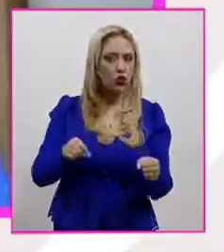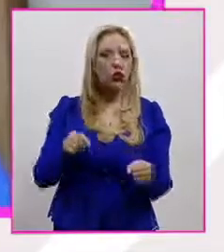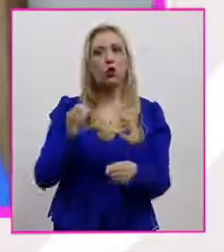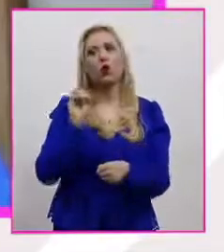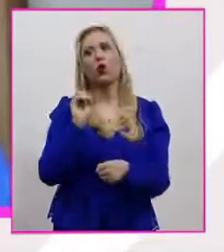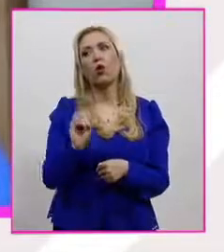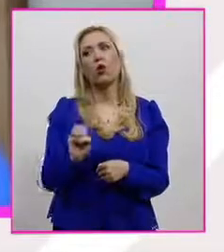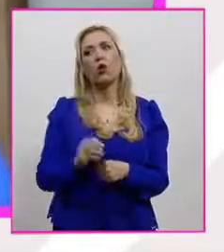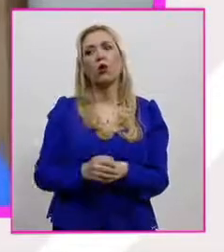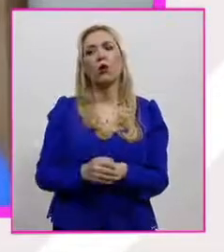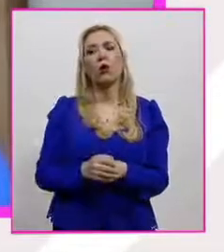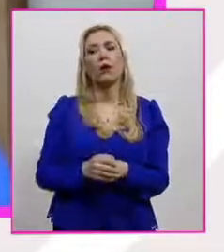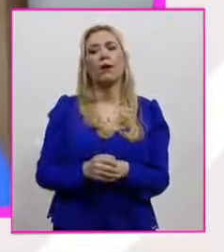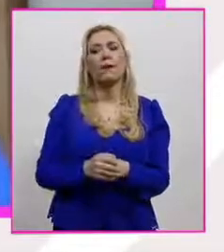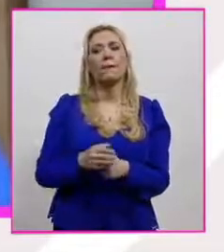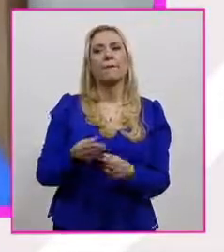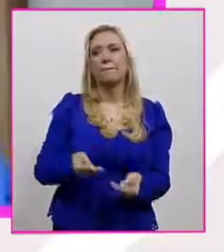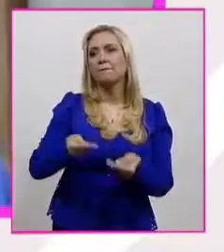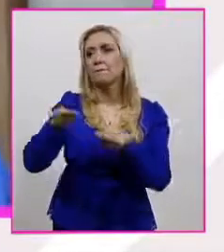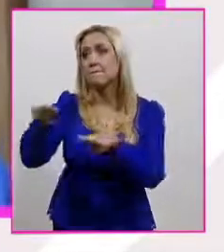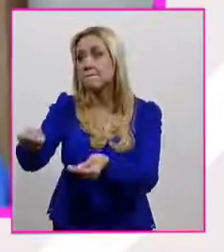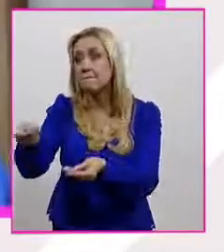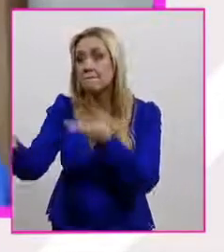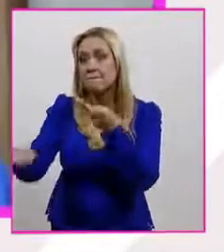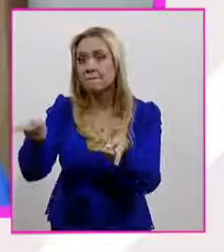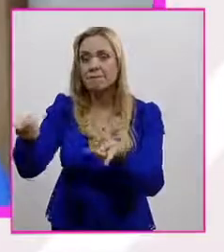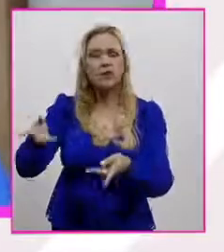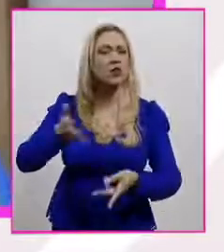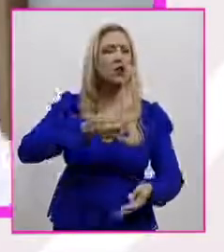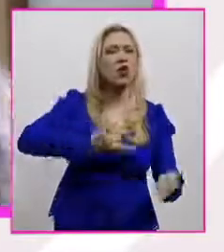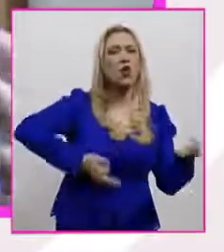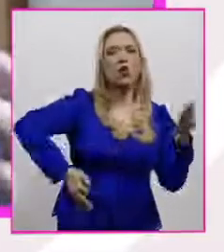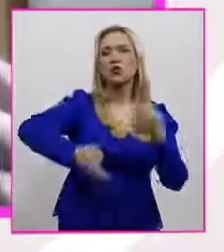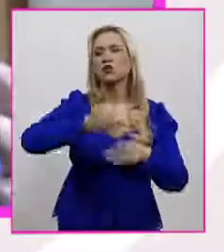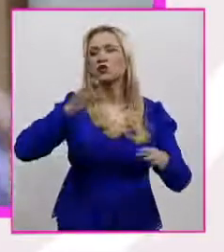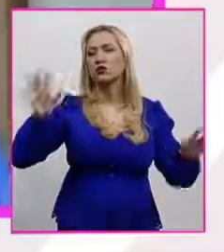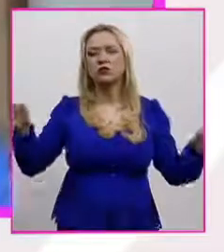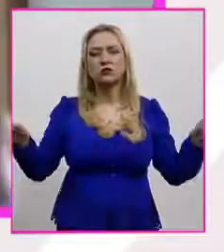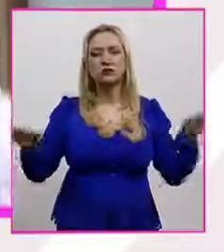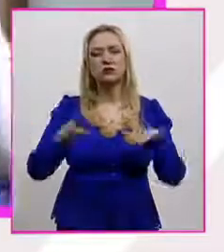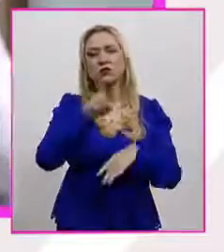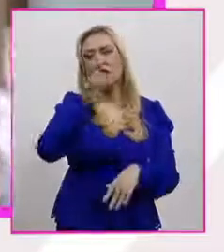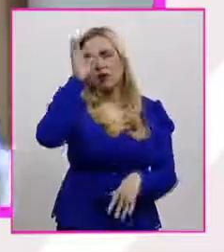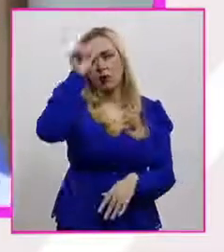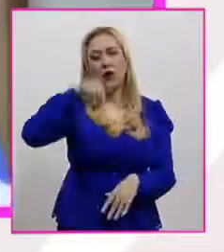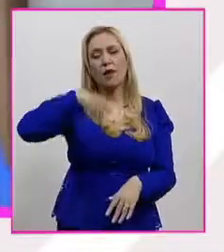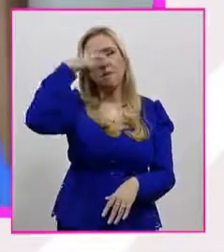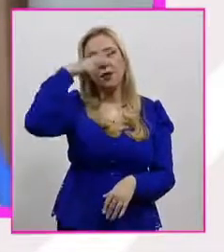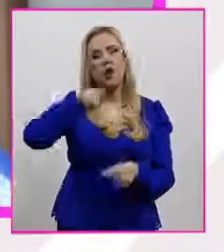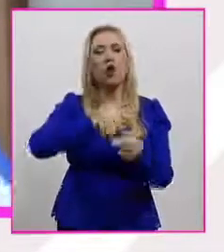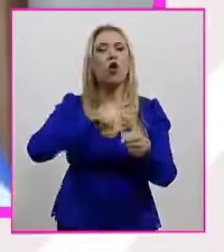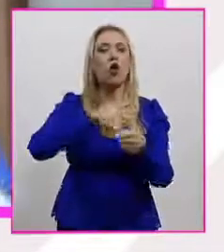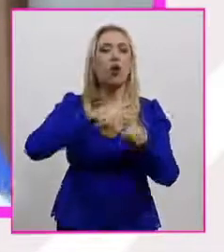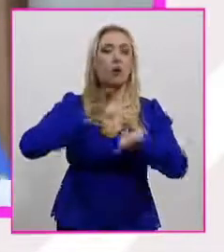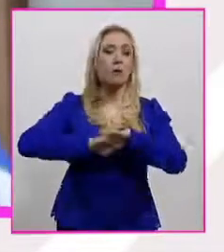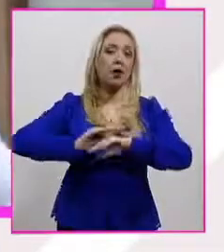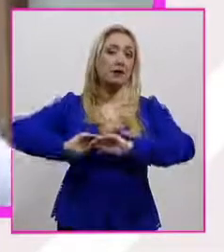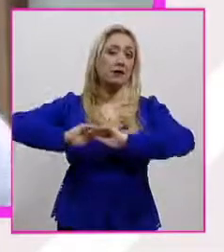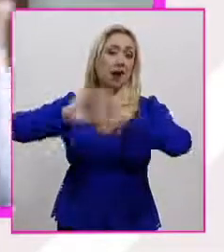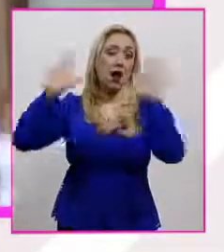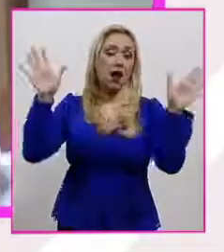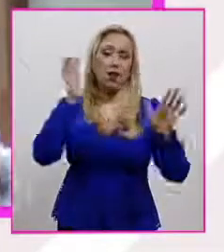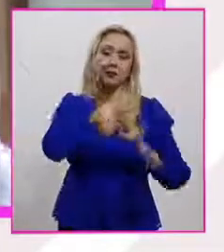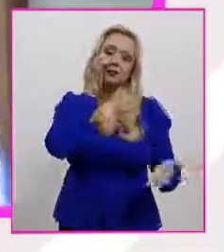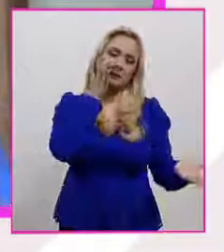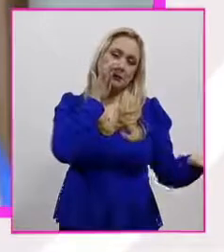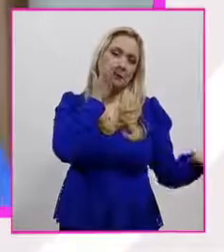una encuesta que entrena a los entrevistadores, todos estamos encontrando lo mismo, que es decir, en México el tono de piel más claro da un